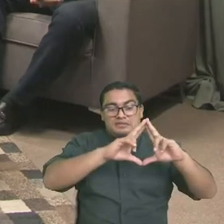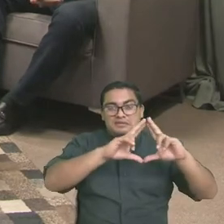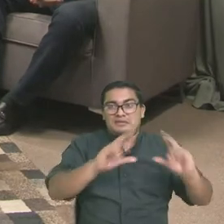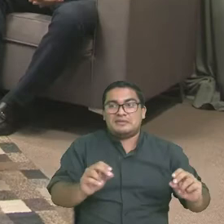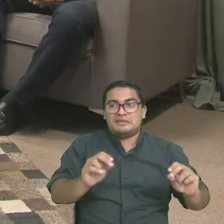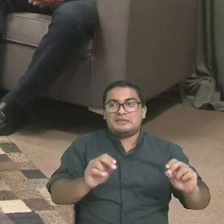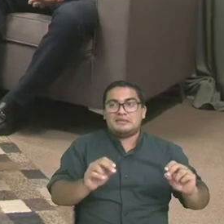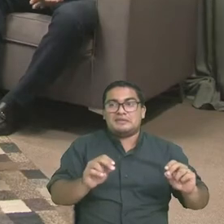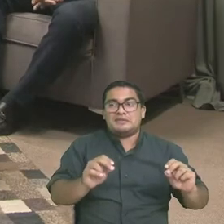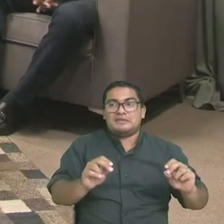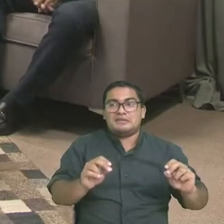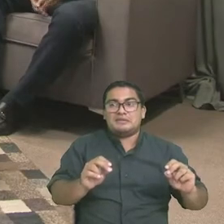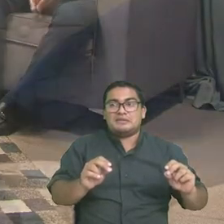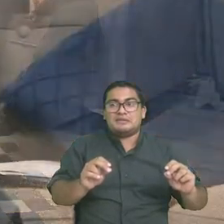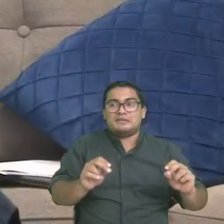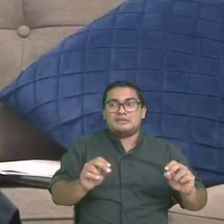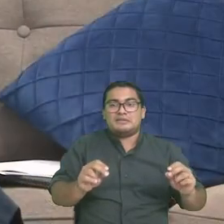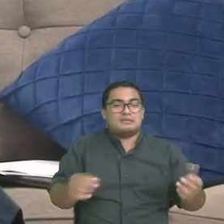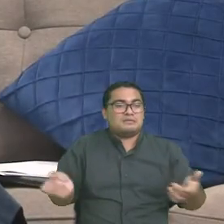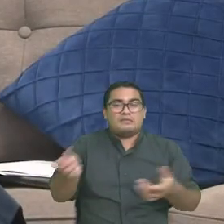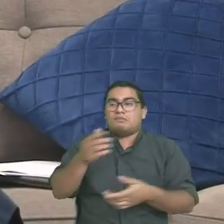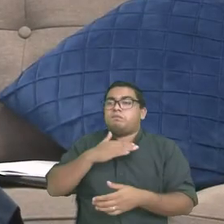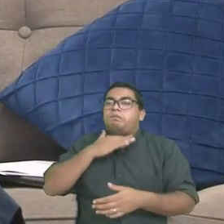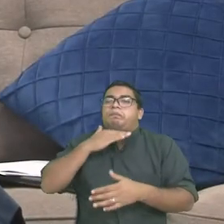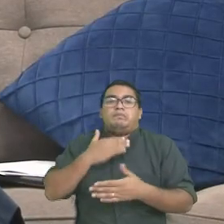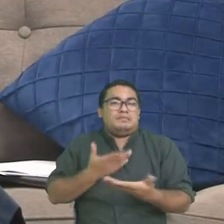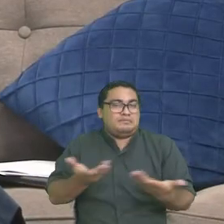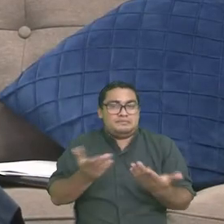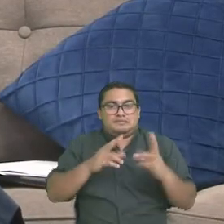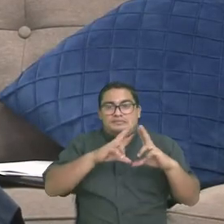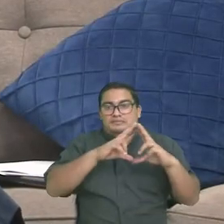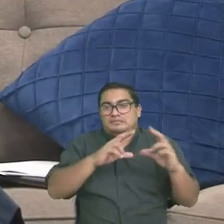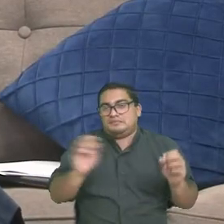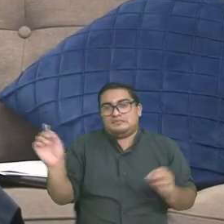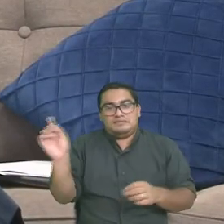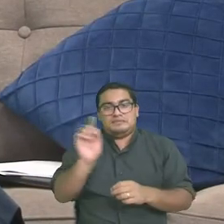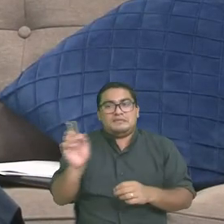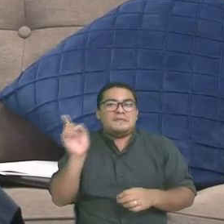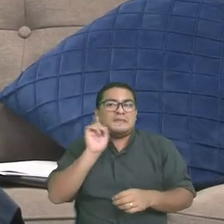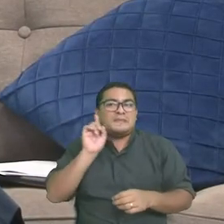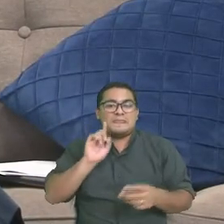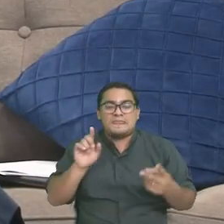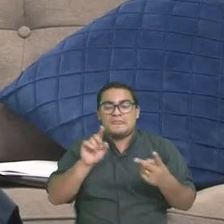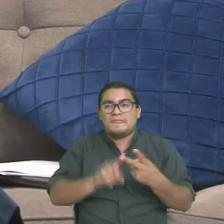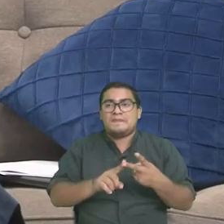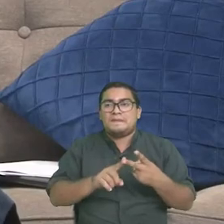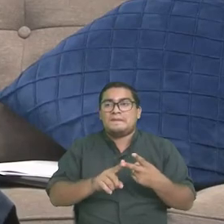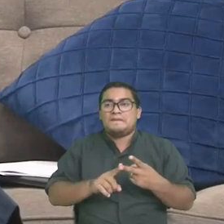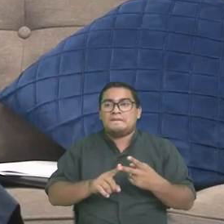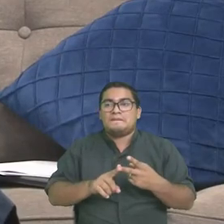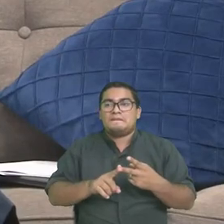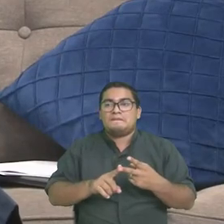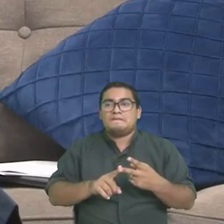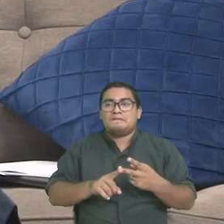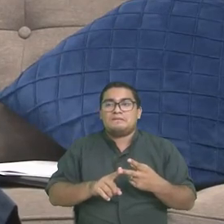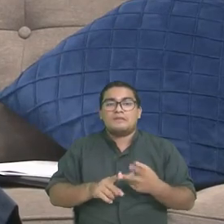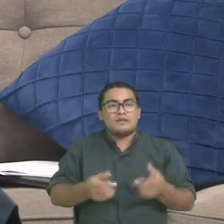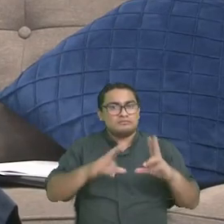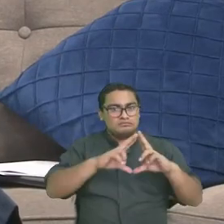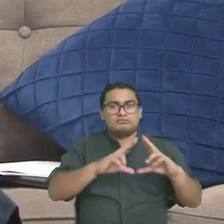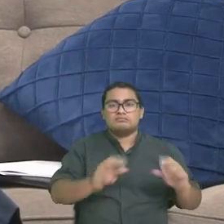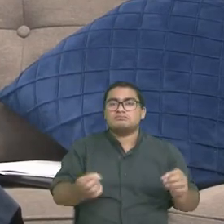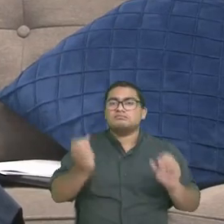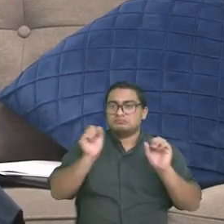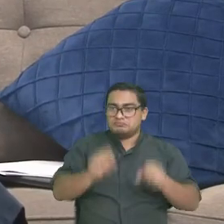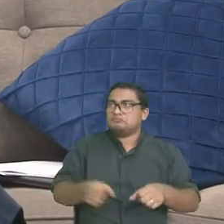endeudado al margen de la ley, punto número uno. Punto número dos, no es cierto que hemos asumido un endeudamiento que no tengamos capacidad